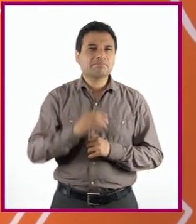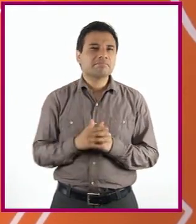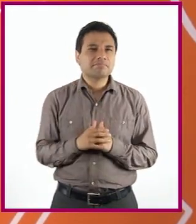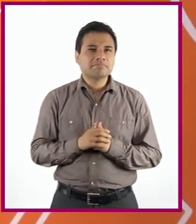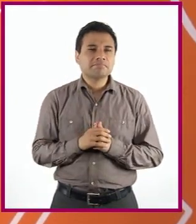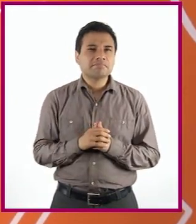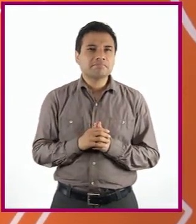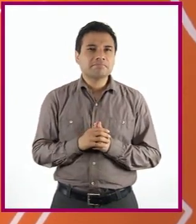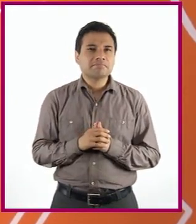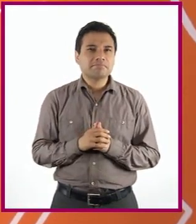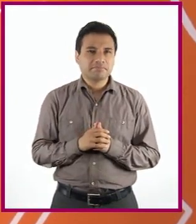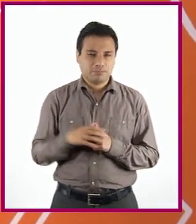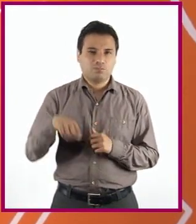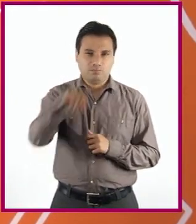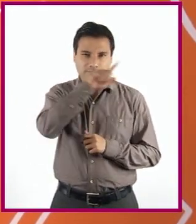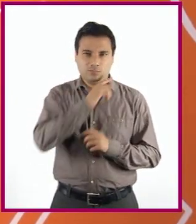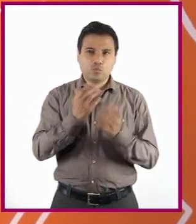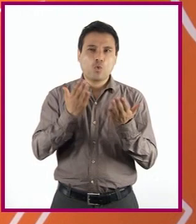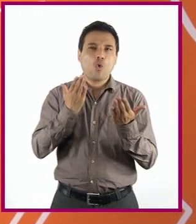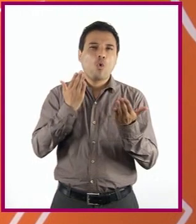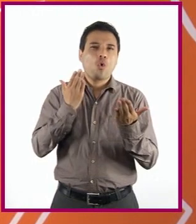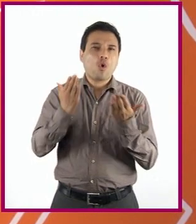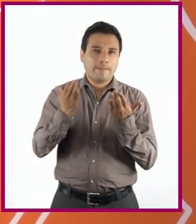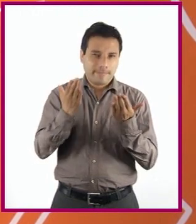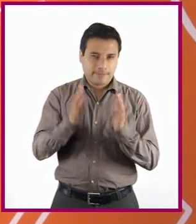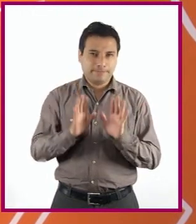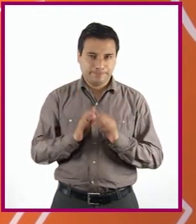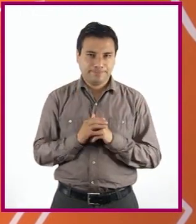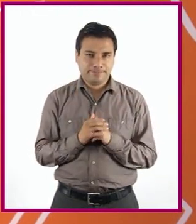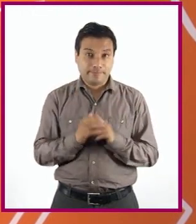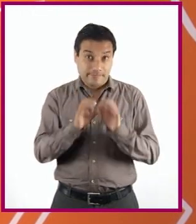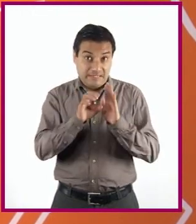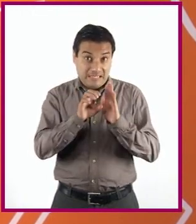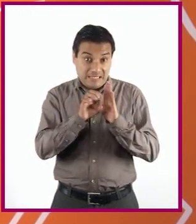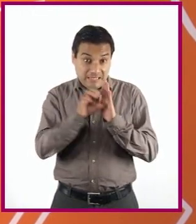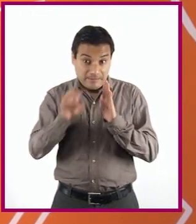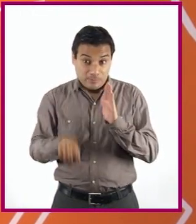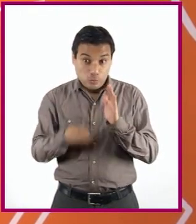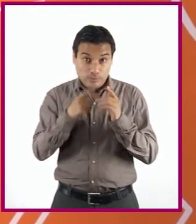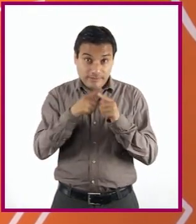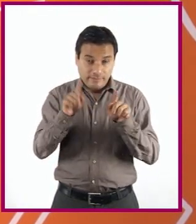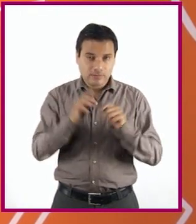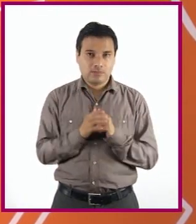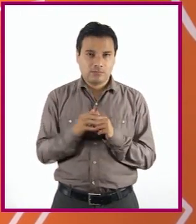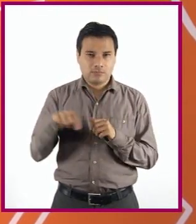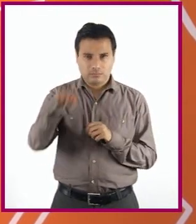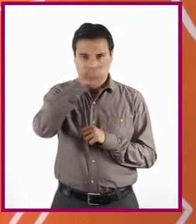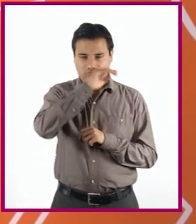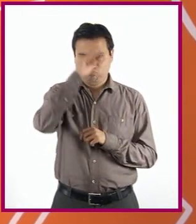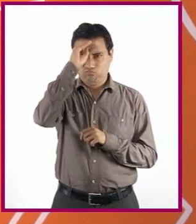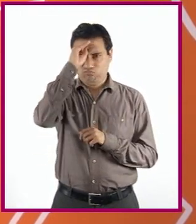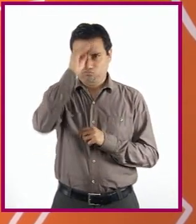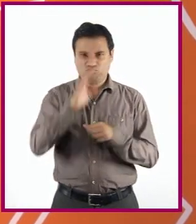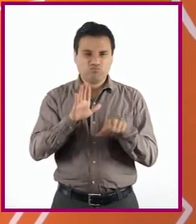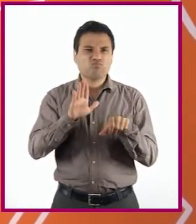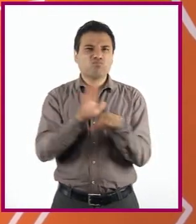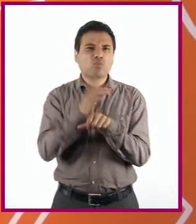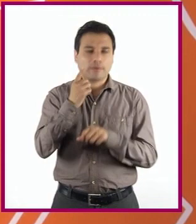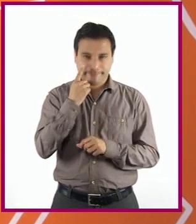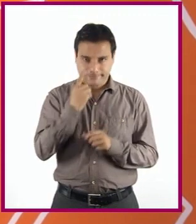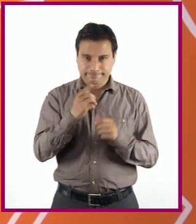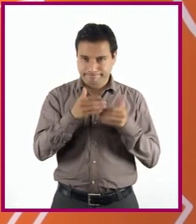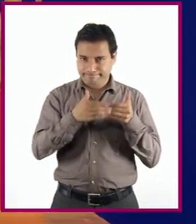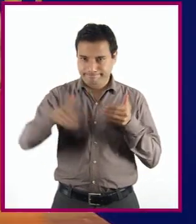aquí? Comparen sus resultados con los nuestros. Si no son los mismos, reflexionen a partir de lo que hablaremos